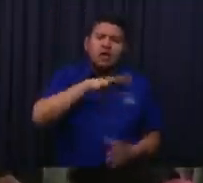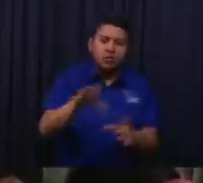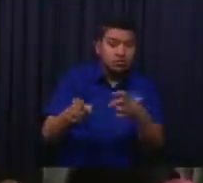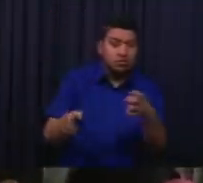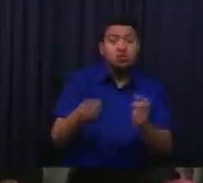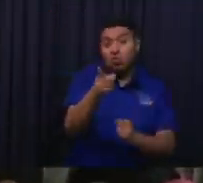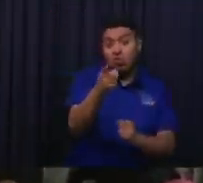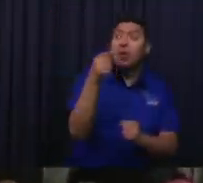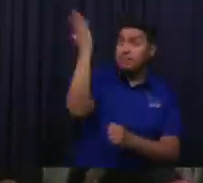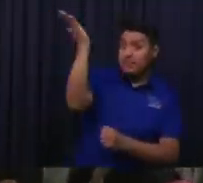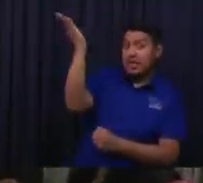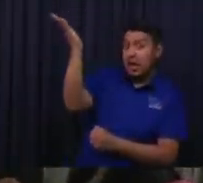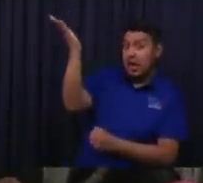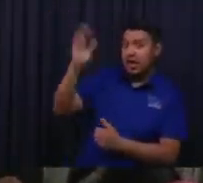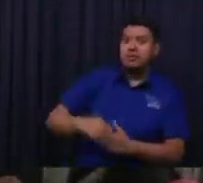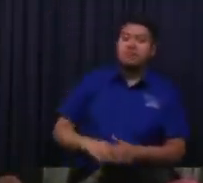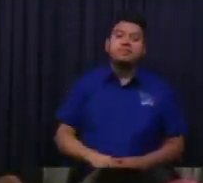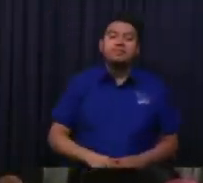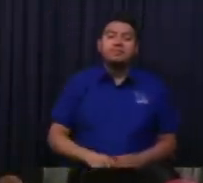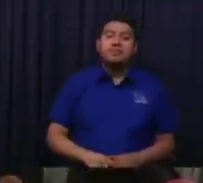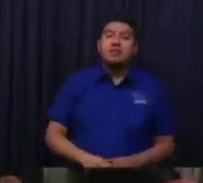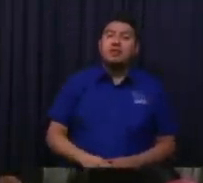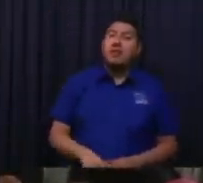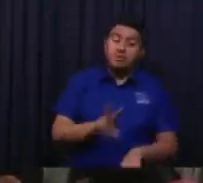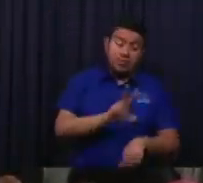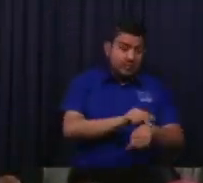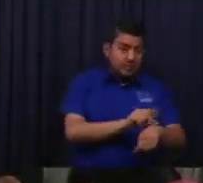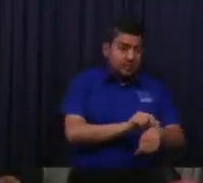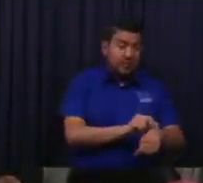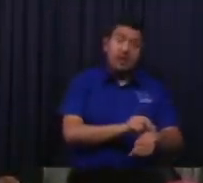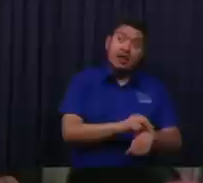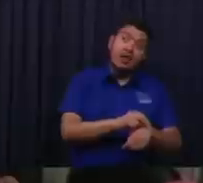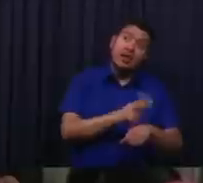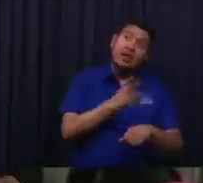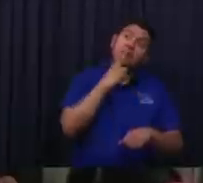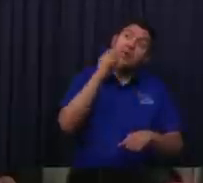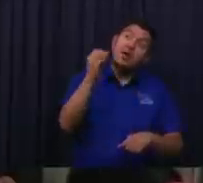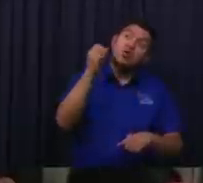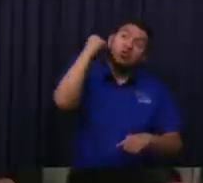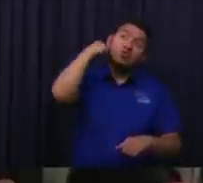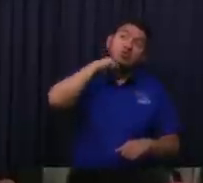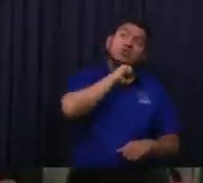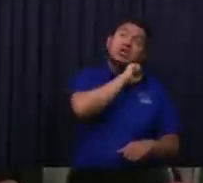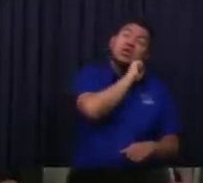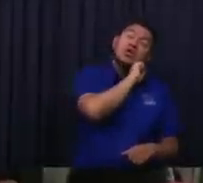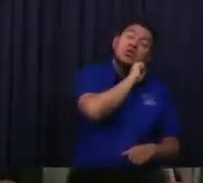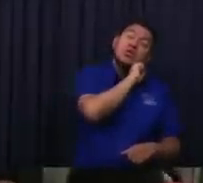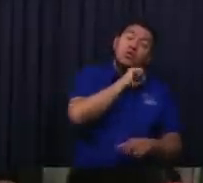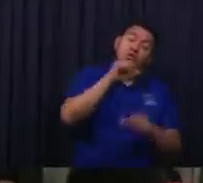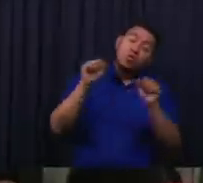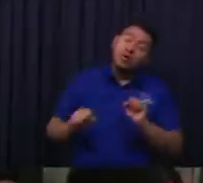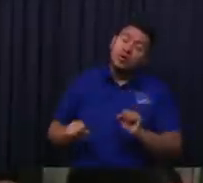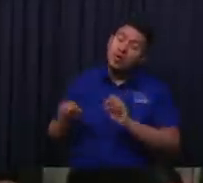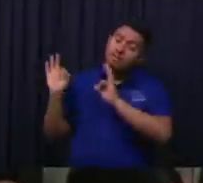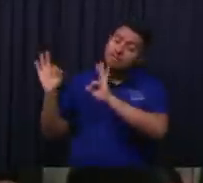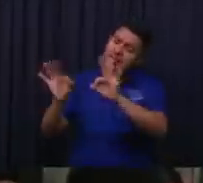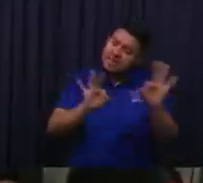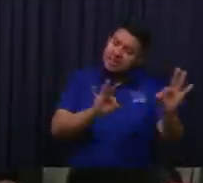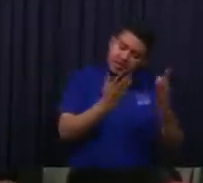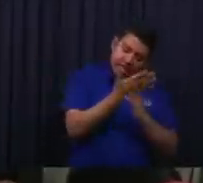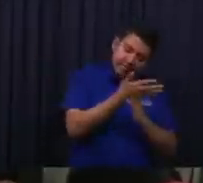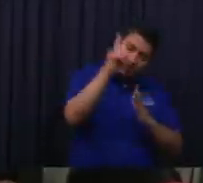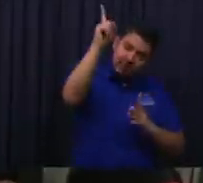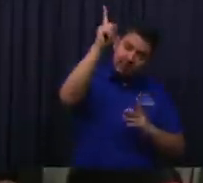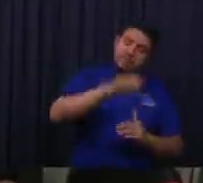favor. Permite que el hermano Sergio se deje usar, Señor, por favor, y que no vaya a traer su propio pensamiento. Padre, en el